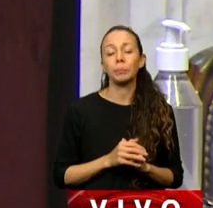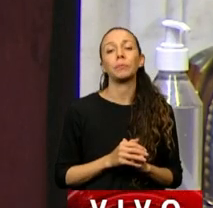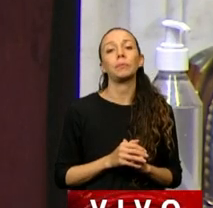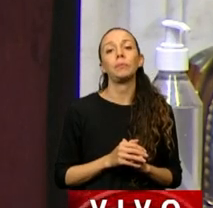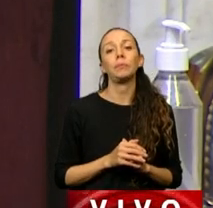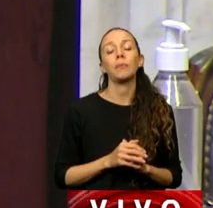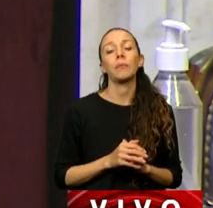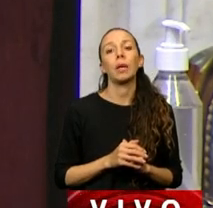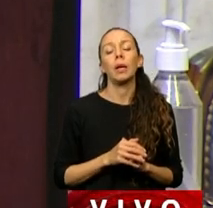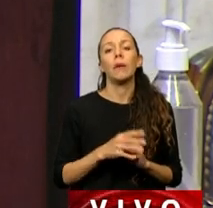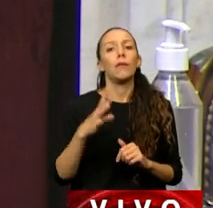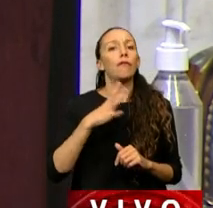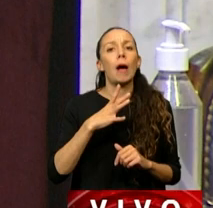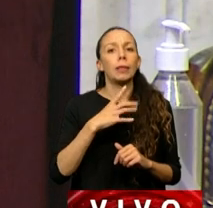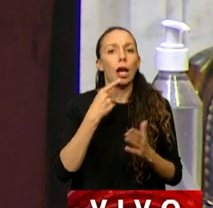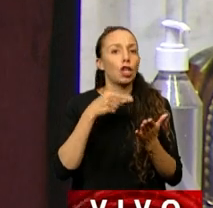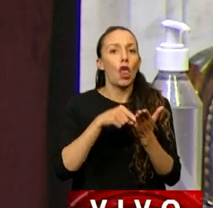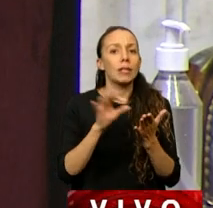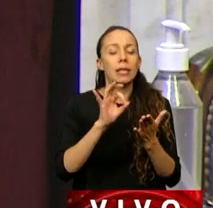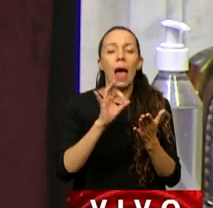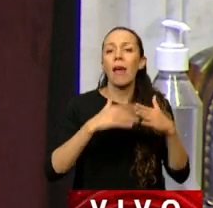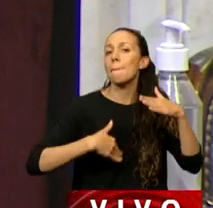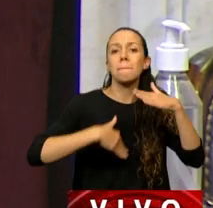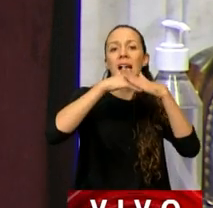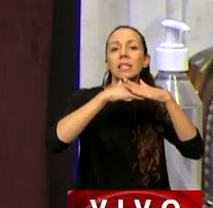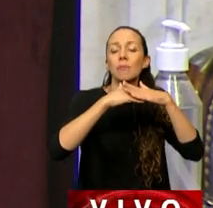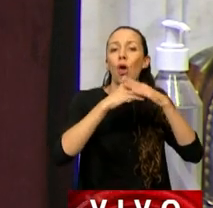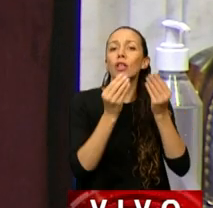cuánto es el tope de TCH que puede tener